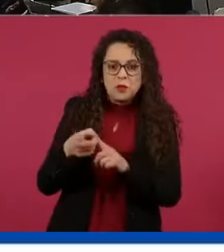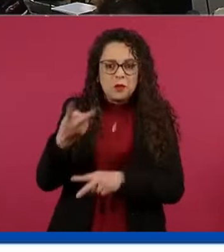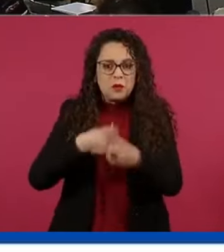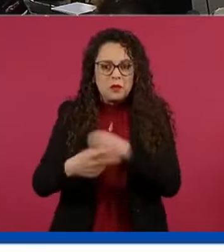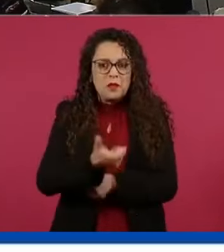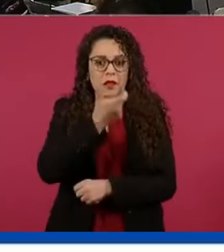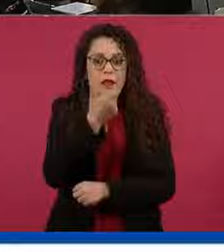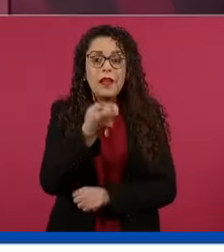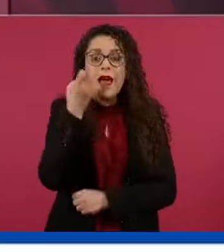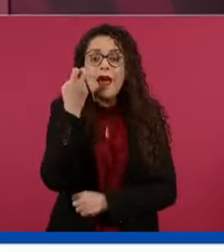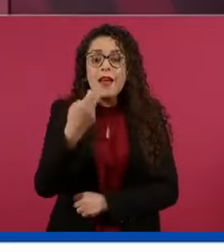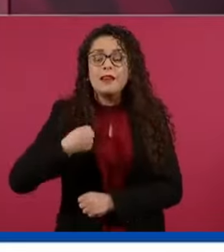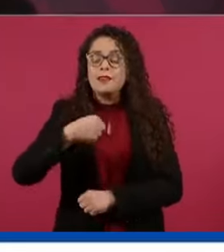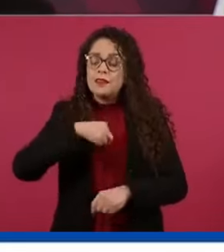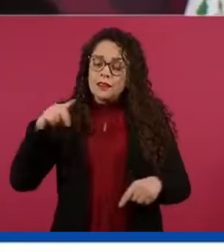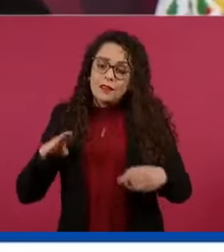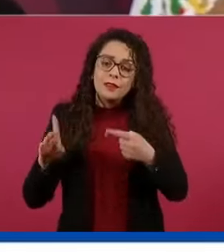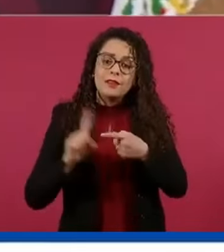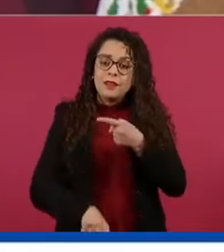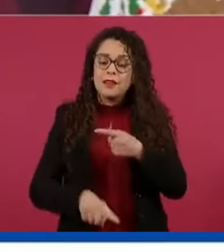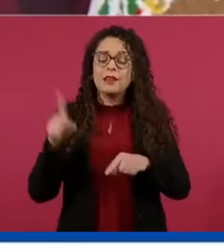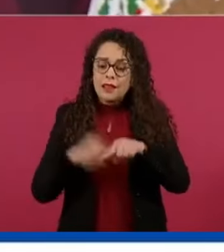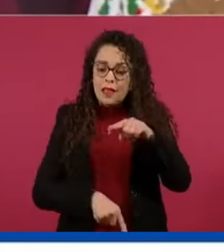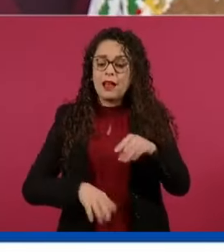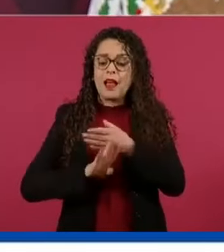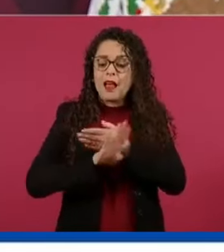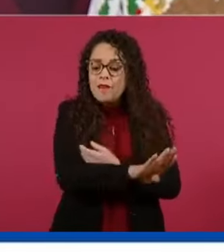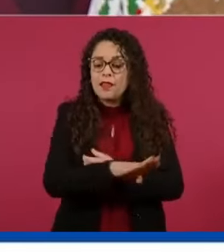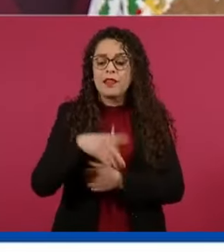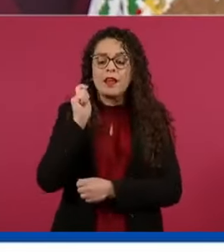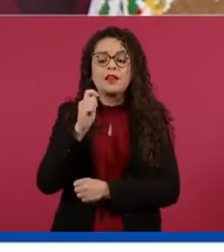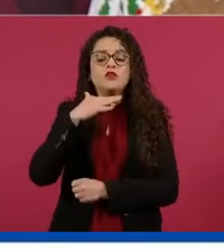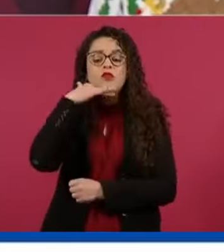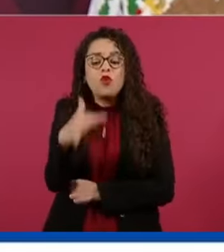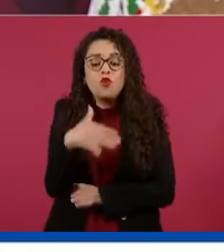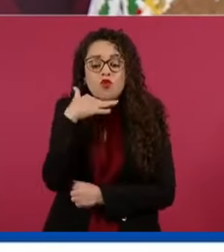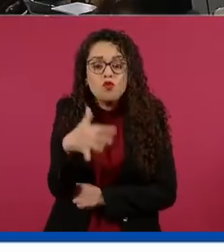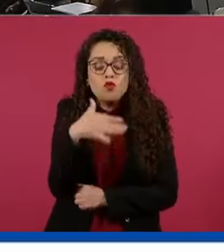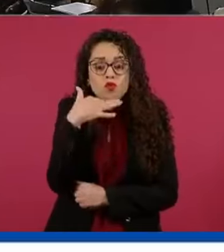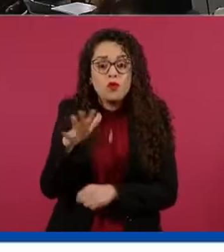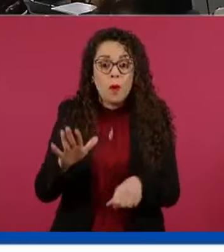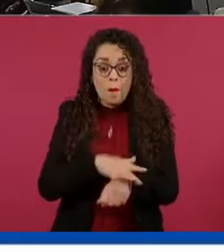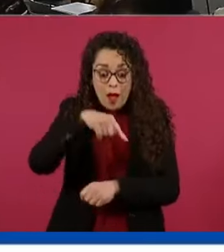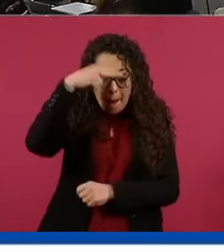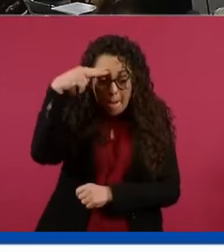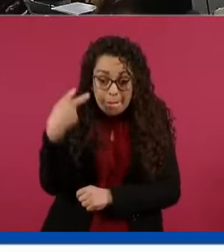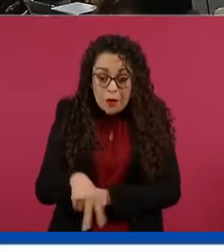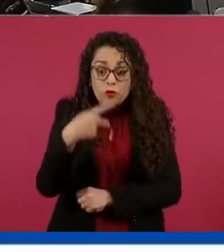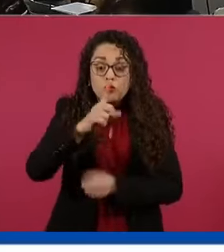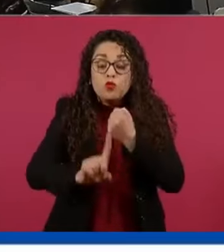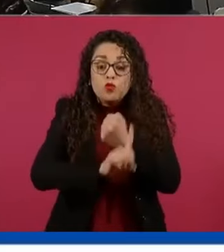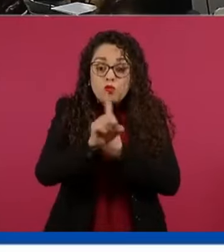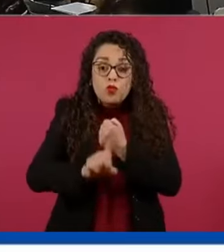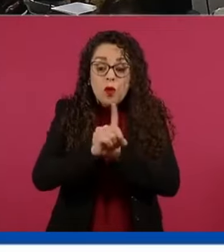de que rinda el presupuesto, que es dinero del pueblo. Porque el problema de México no era la falta